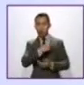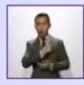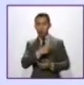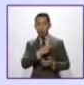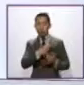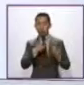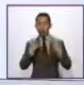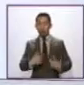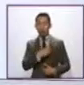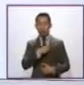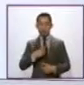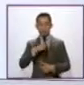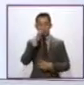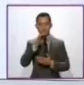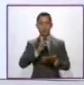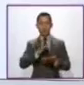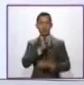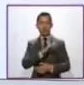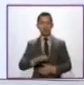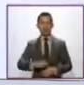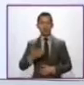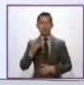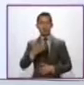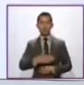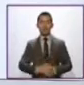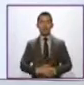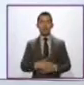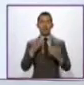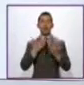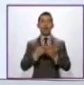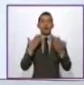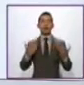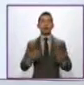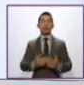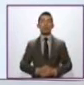humanos. Gracias, candidato. Ahora bien,